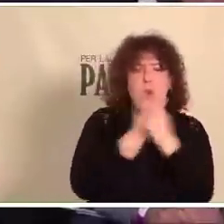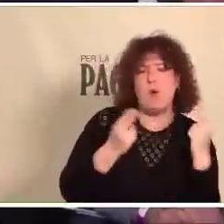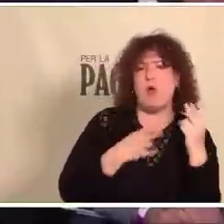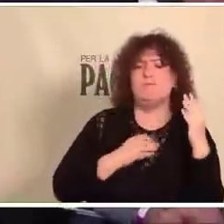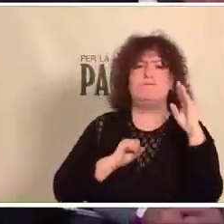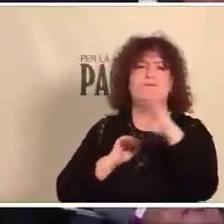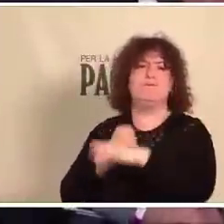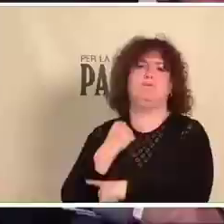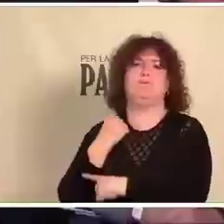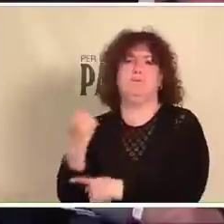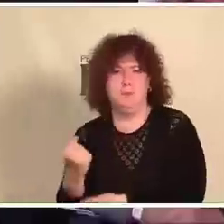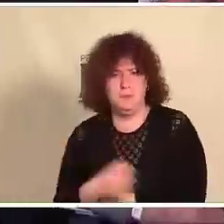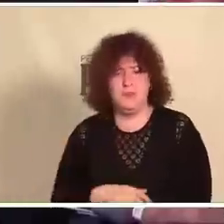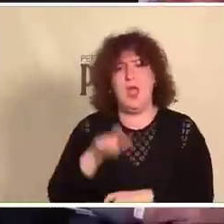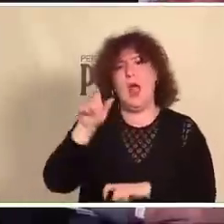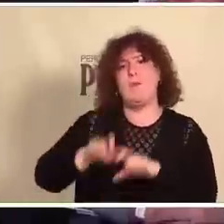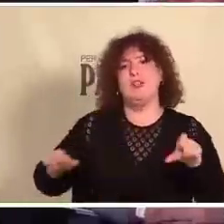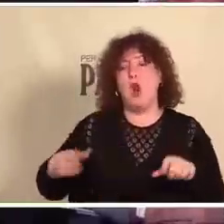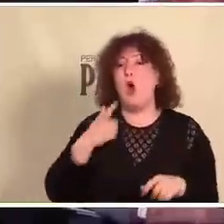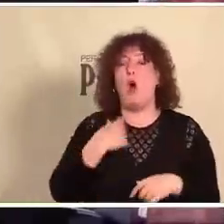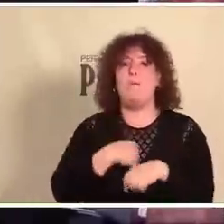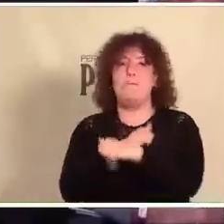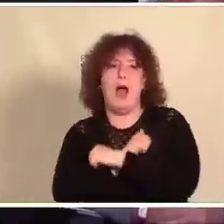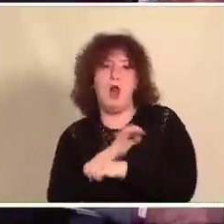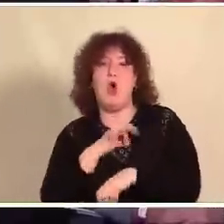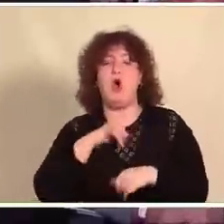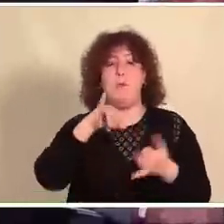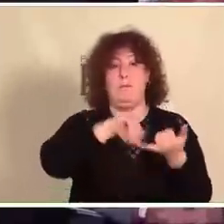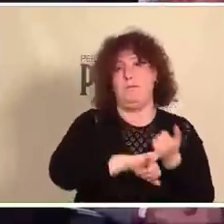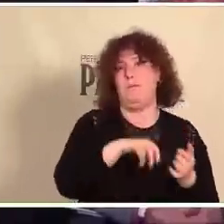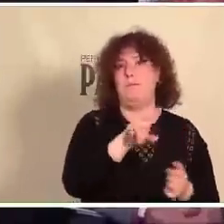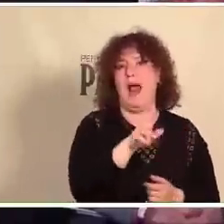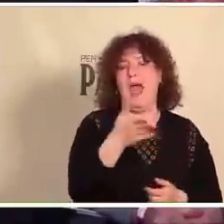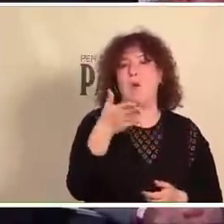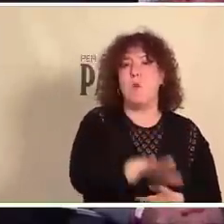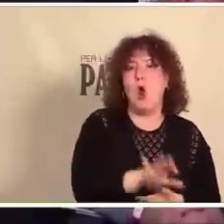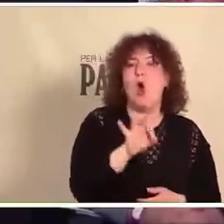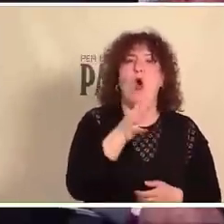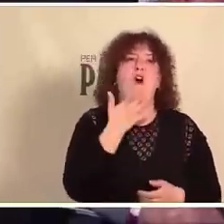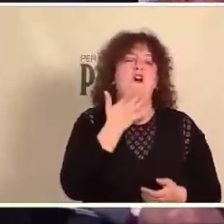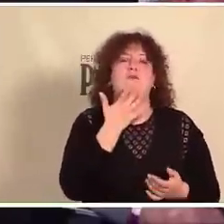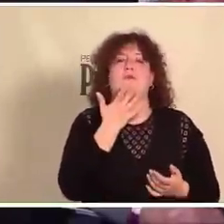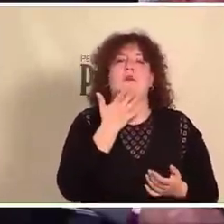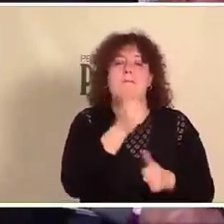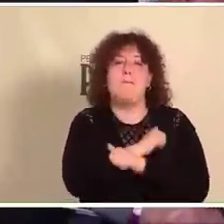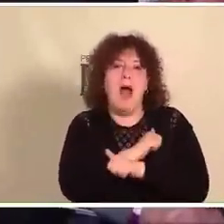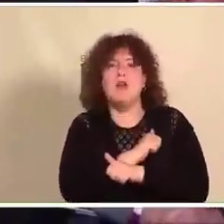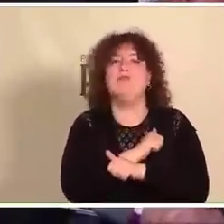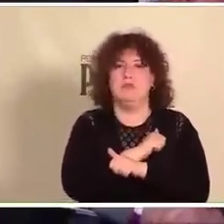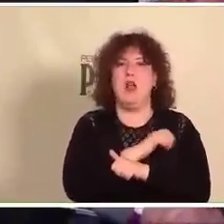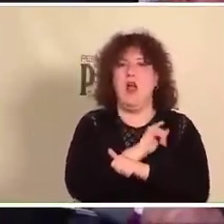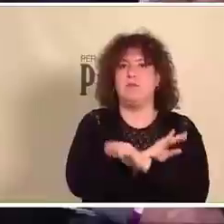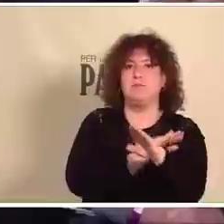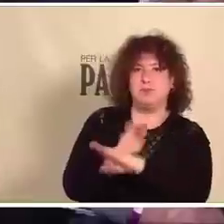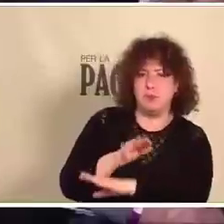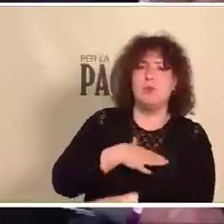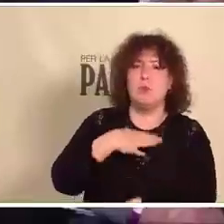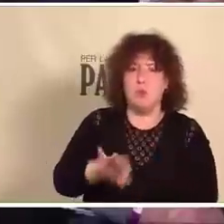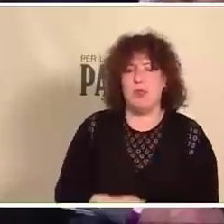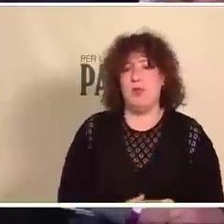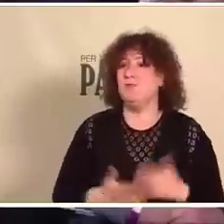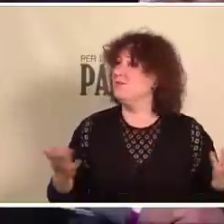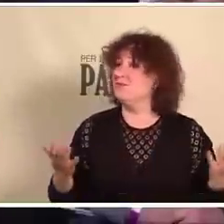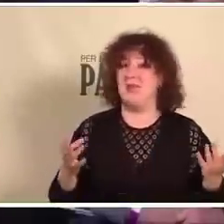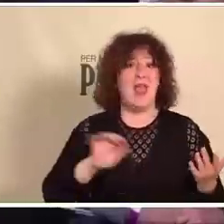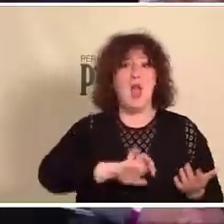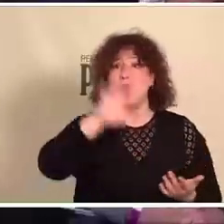cuando te quedas en paro o tu pareja enferma o fallece lo público lo común la gente los europeos y las